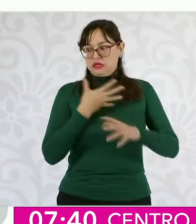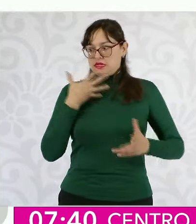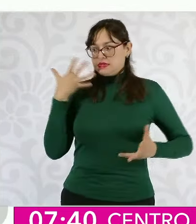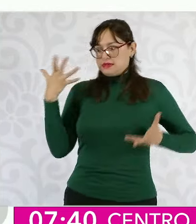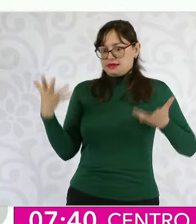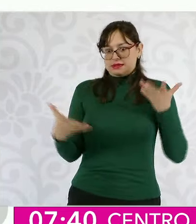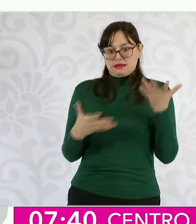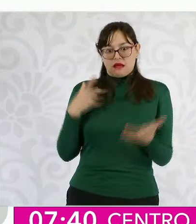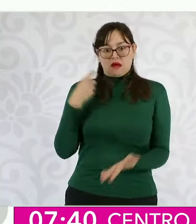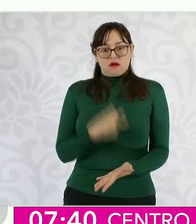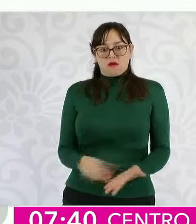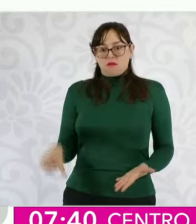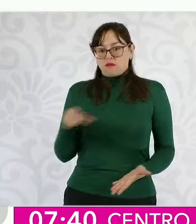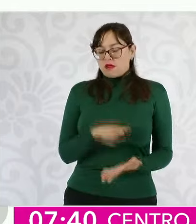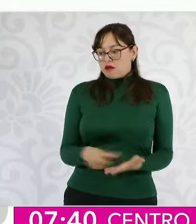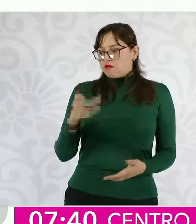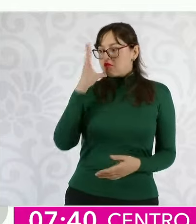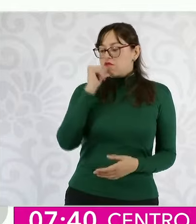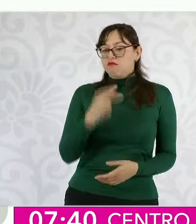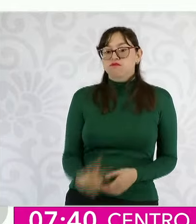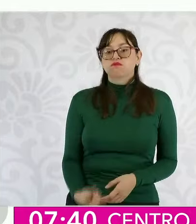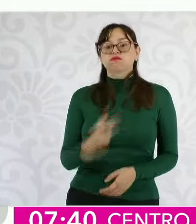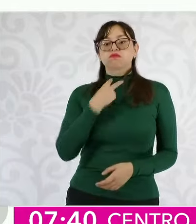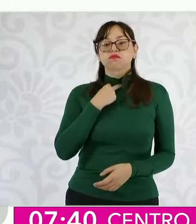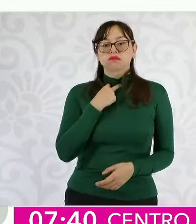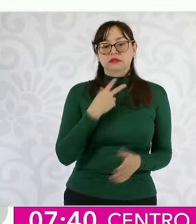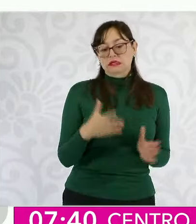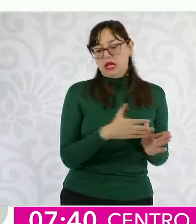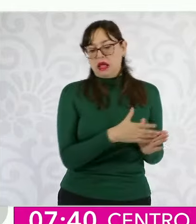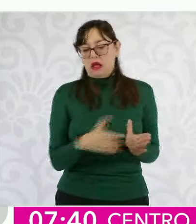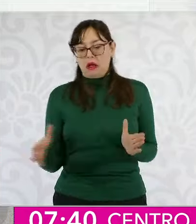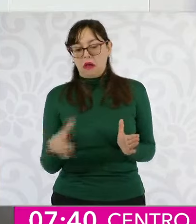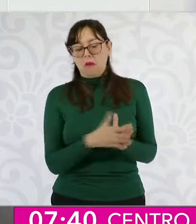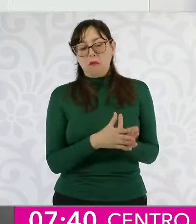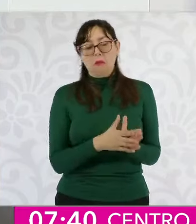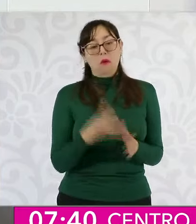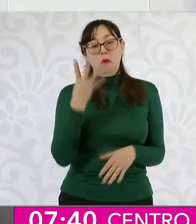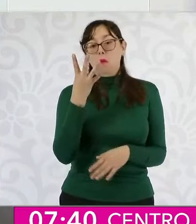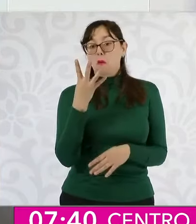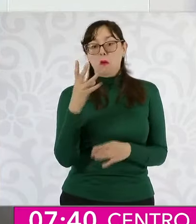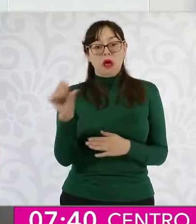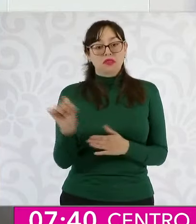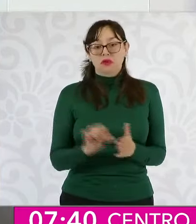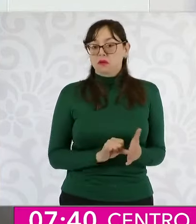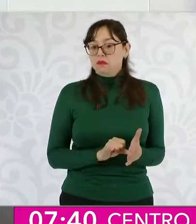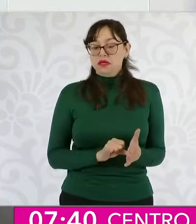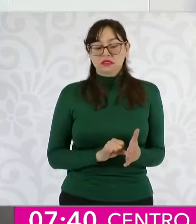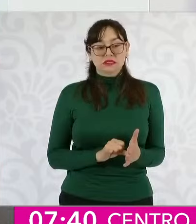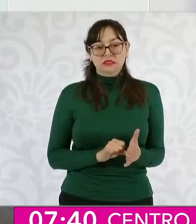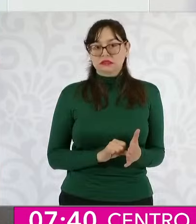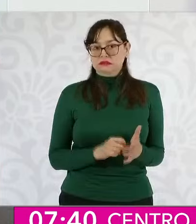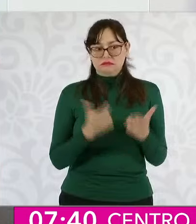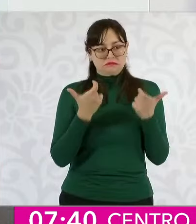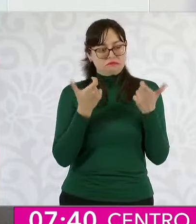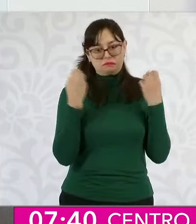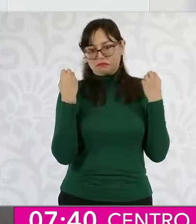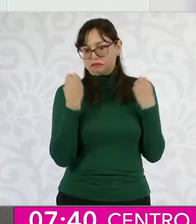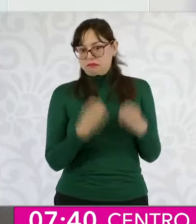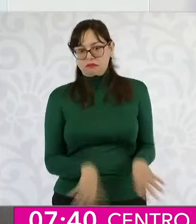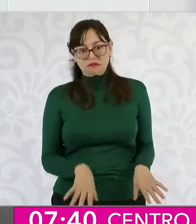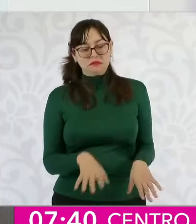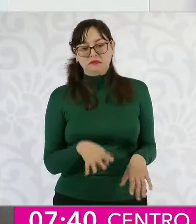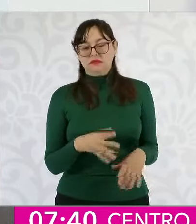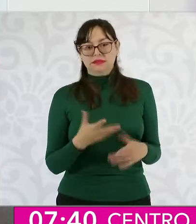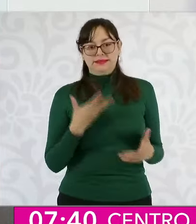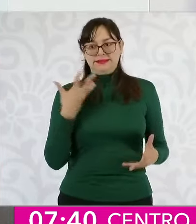mantener mucho tiempo por esa razón y duró más o menos 4 meses. Es decir, fue temporal y sí tuvo costos importantes